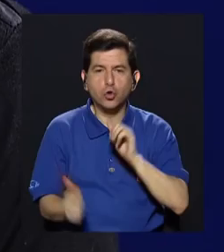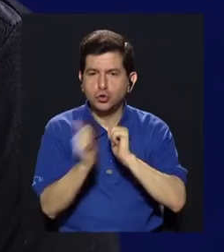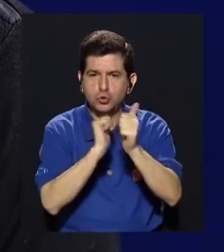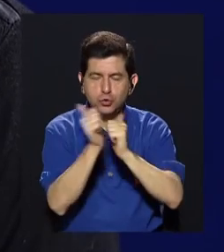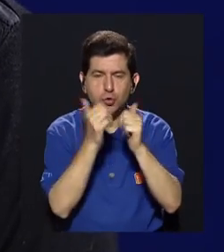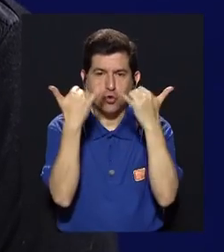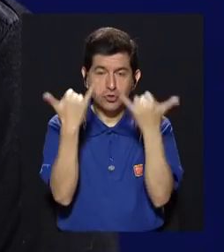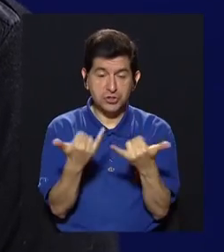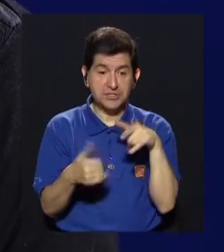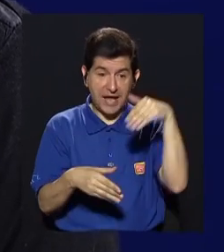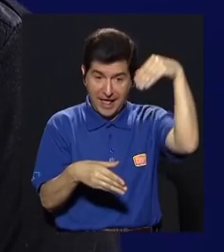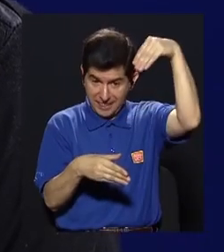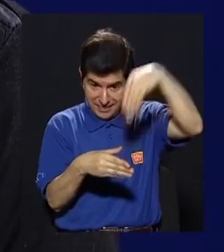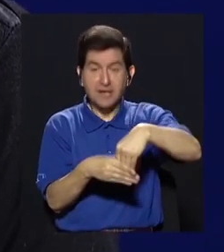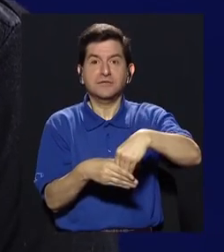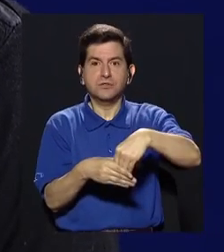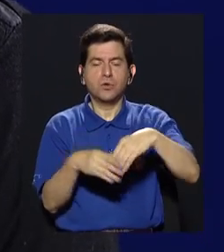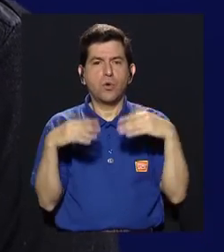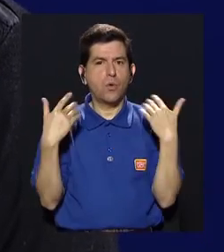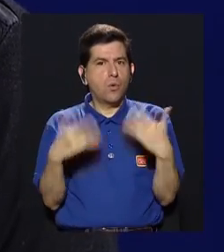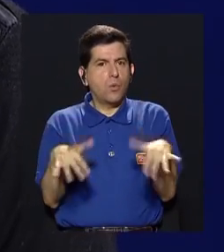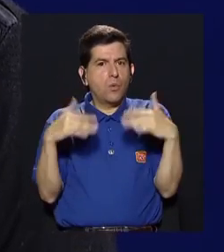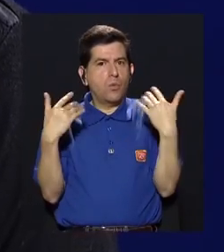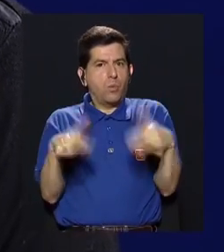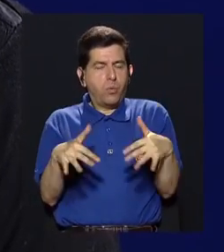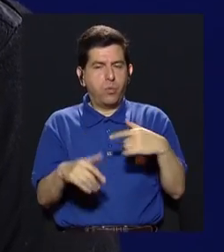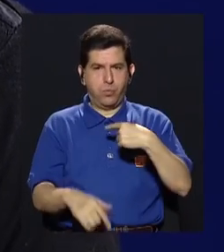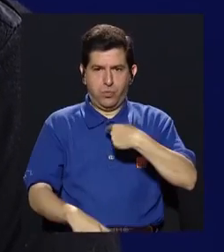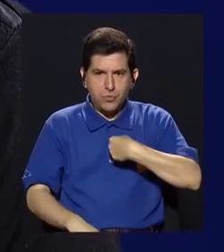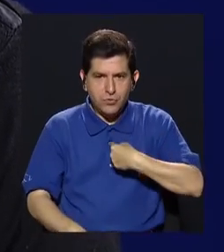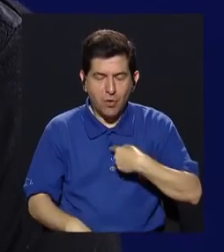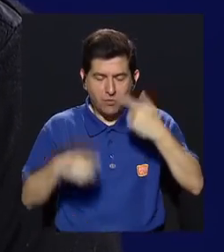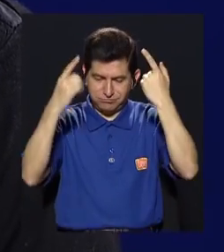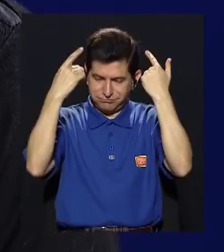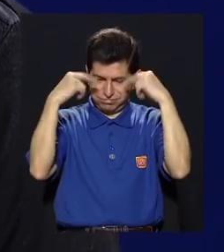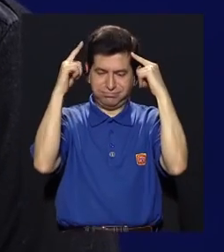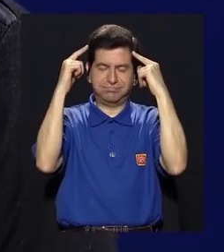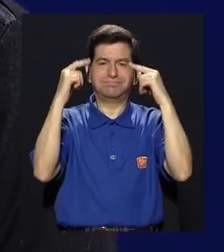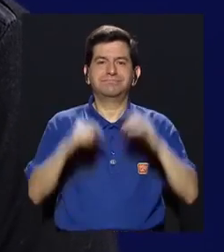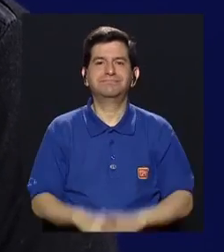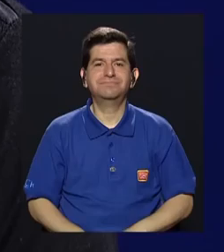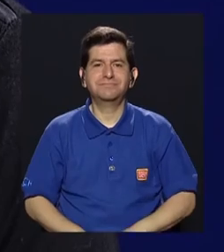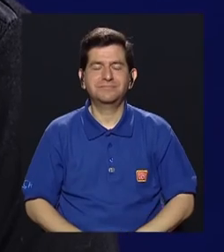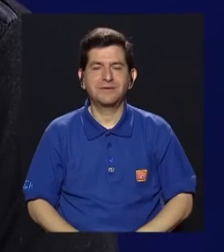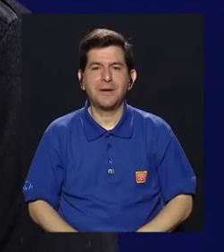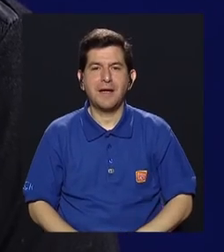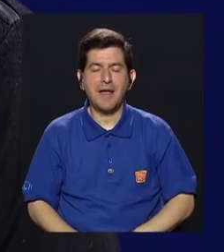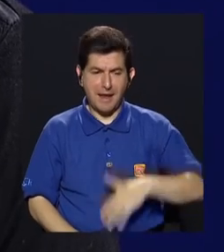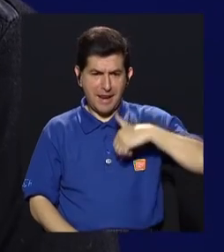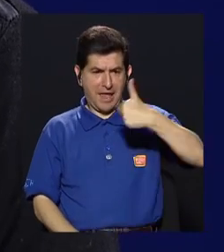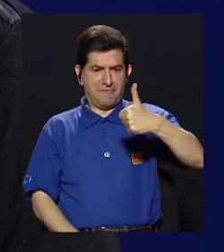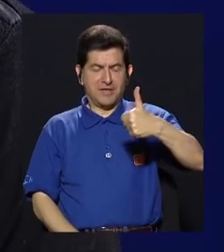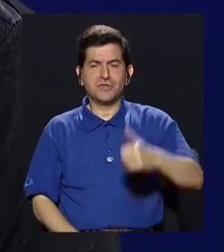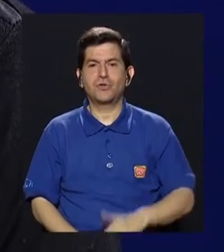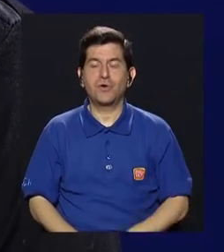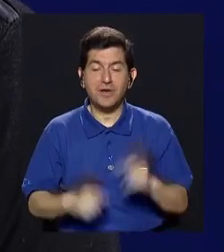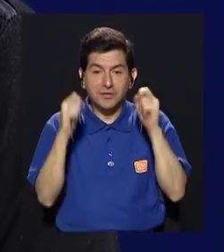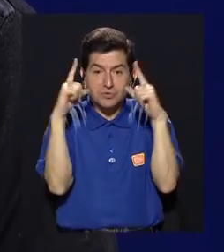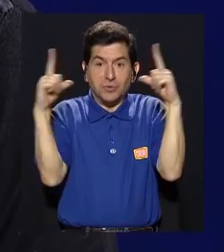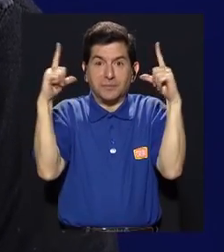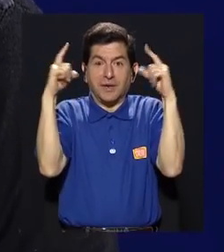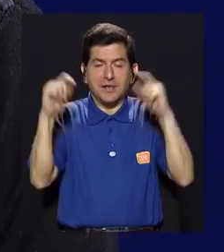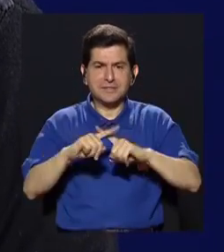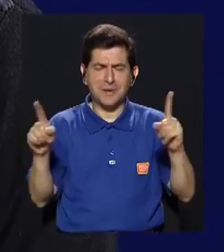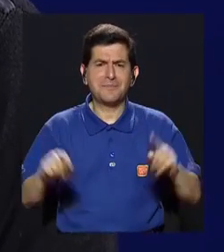reducido eran 8 documentales en competencia eran cientos de documentales aplicando al festival pero solo 8 en competencia entonces ya solo estar ahí